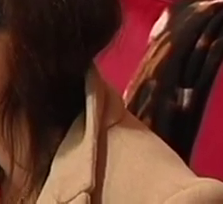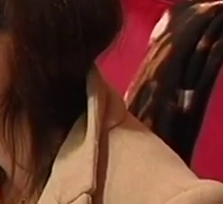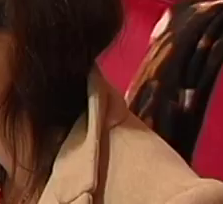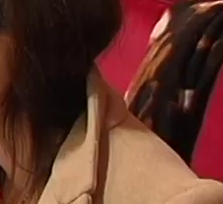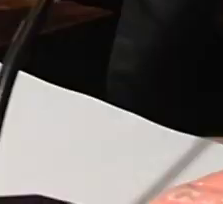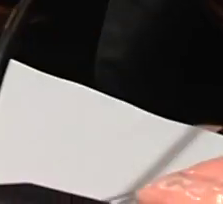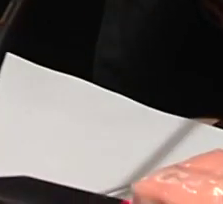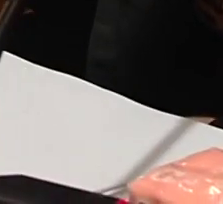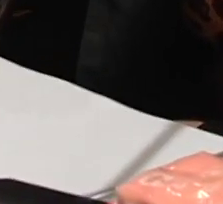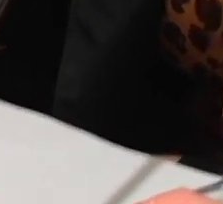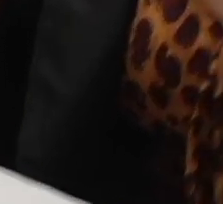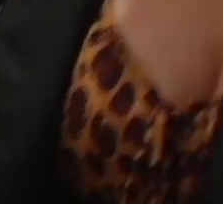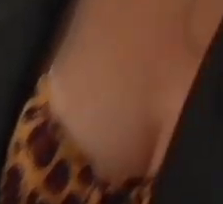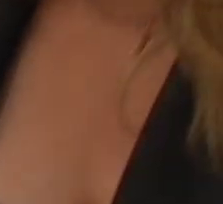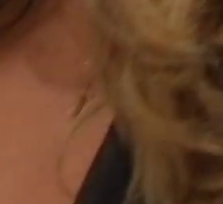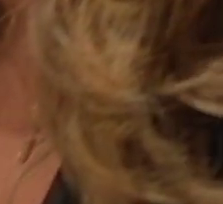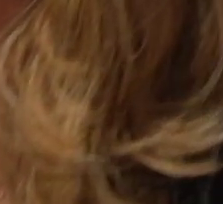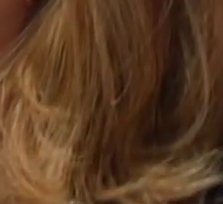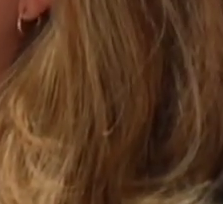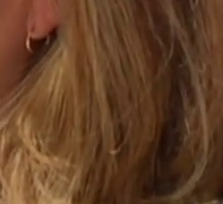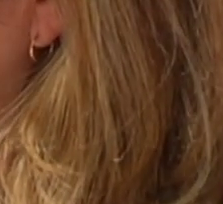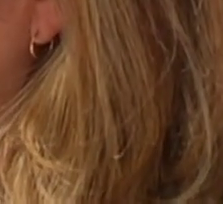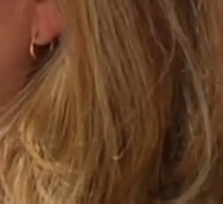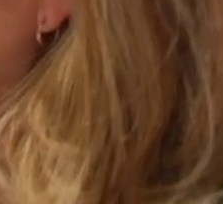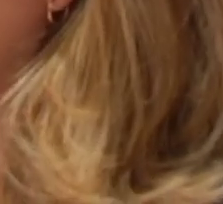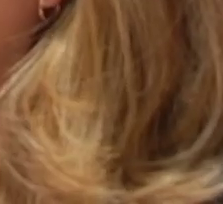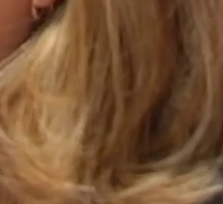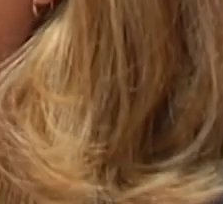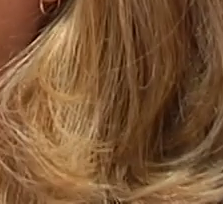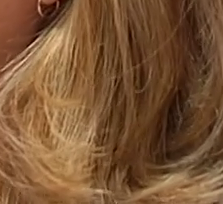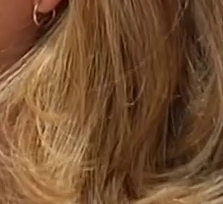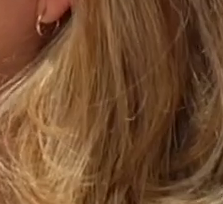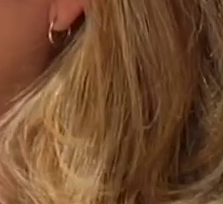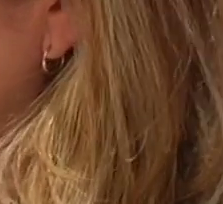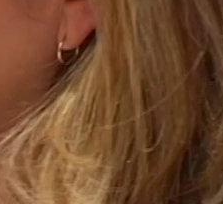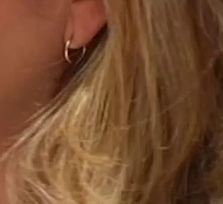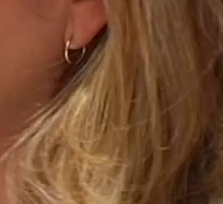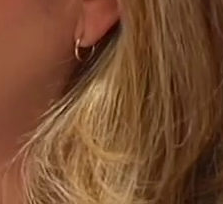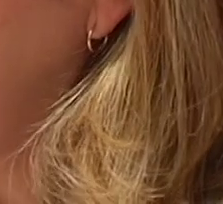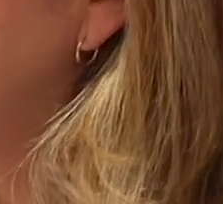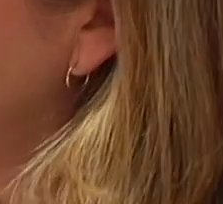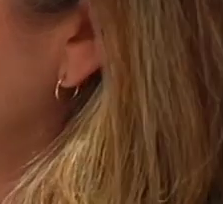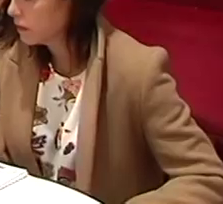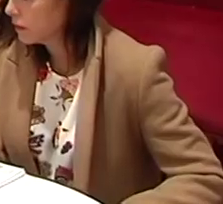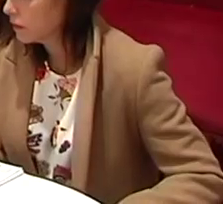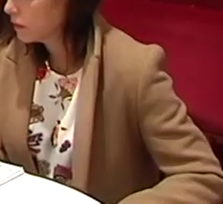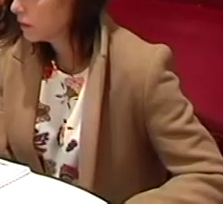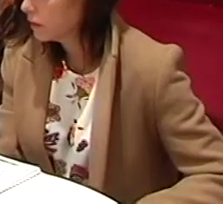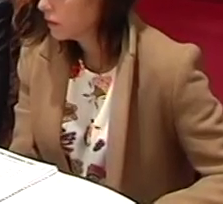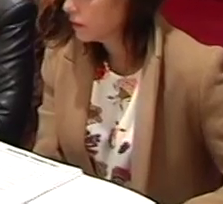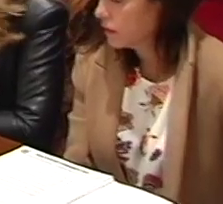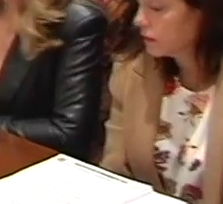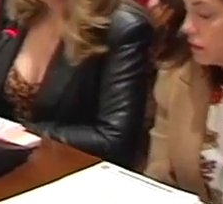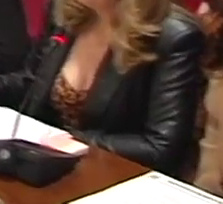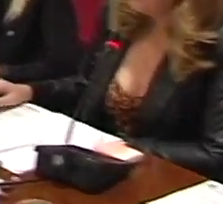de su oferta, señalando estos espacios patrimoniales de interés para el visitante, además de completar y reforzar las iniciativas desde las distintas áreas